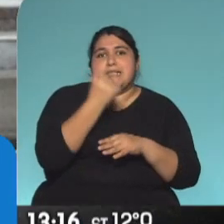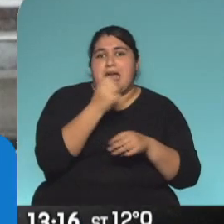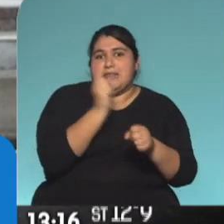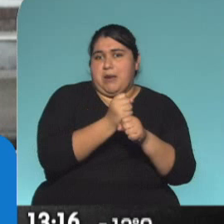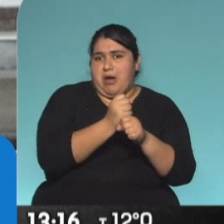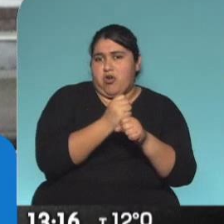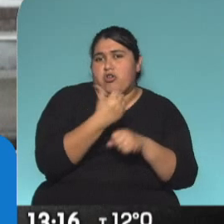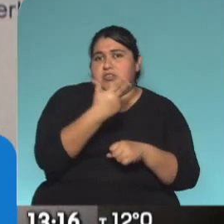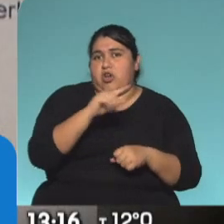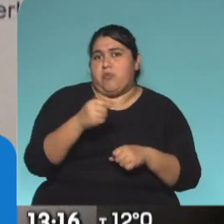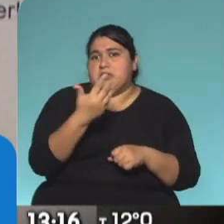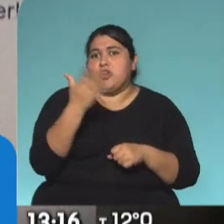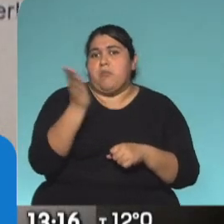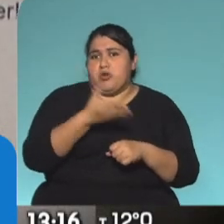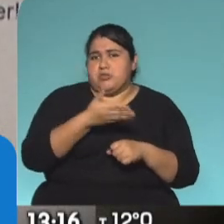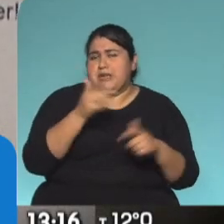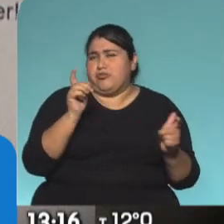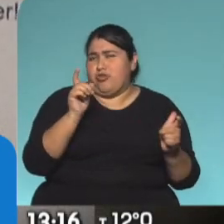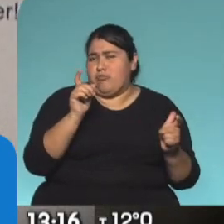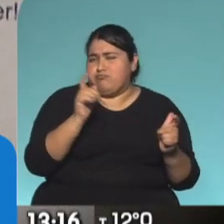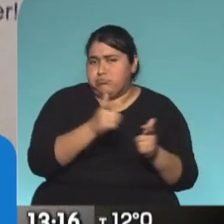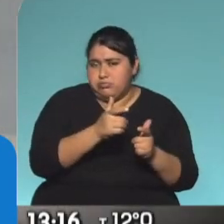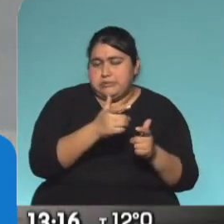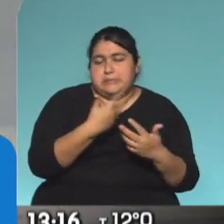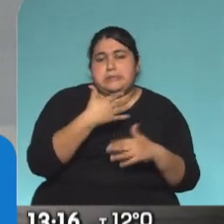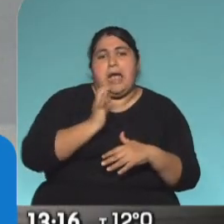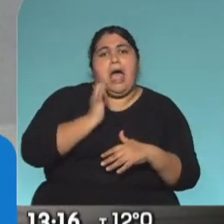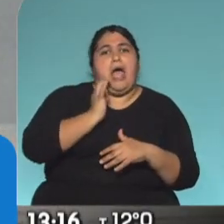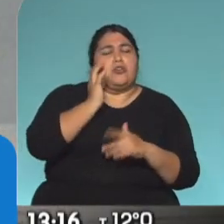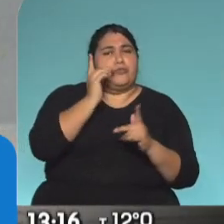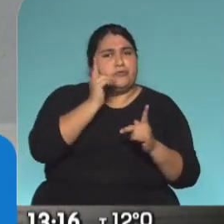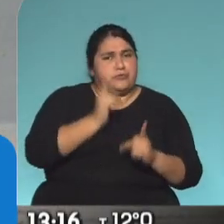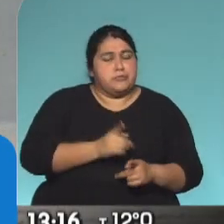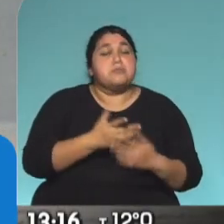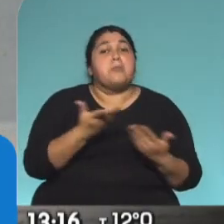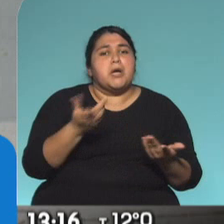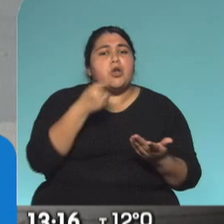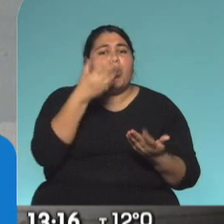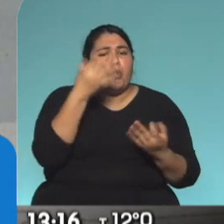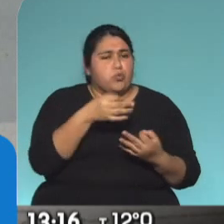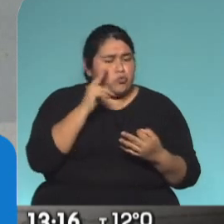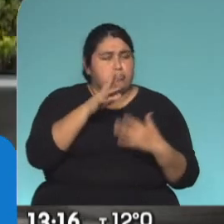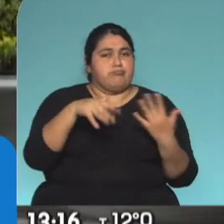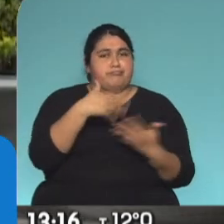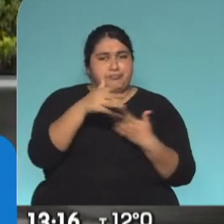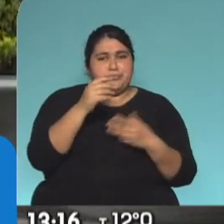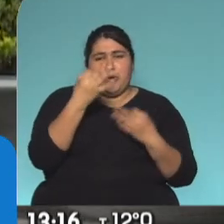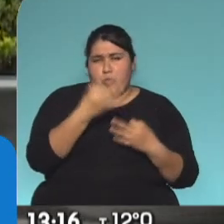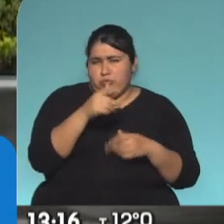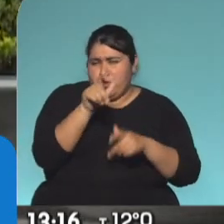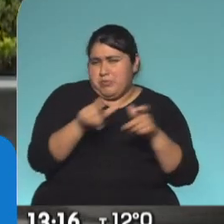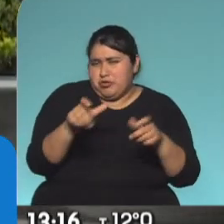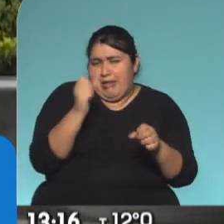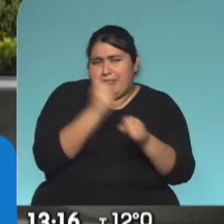al 3,5%, el menor porcentaje en décadas. Vio este índice pulverizado con la destrucción de millones de puestos